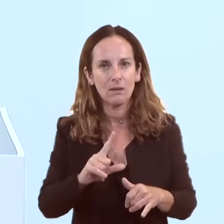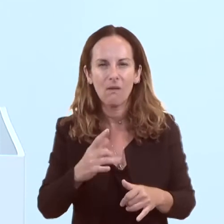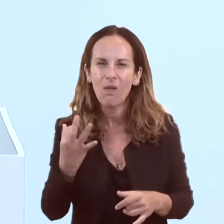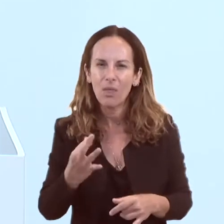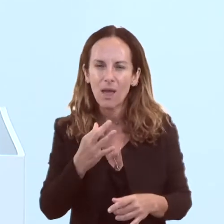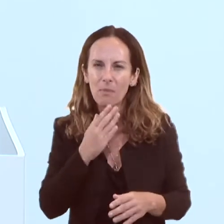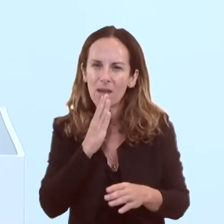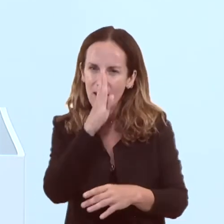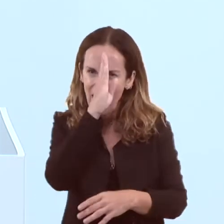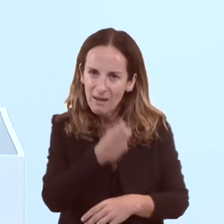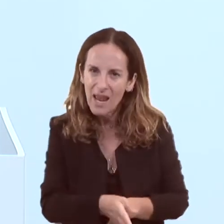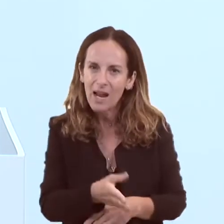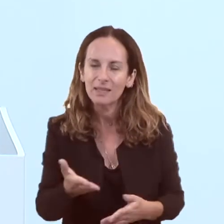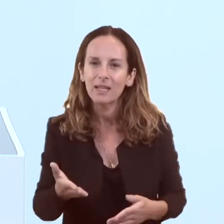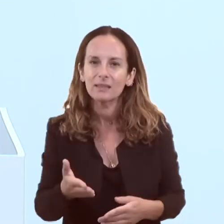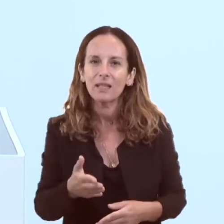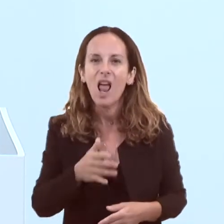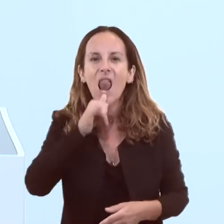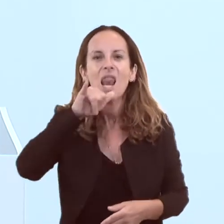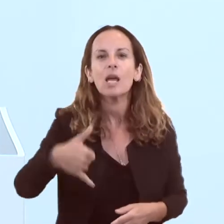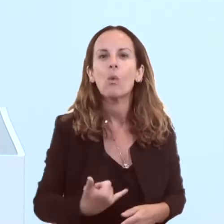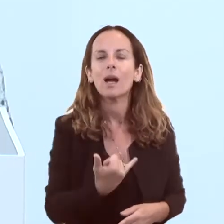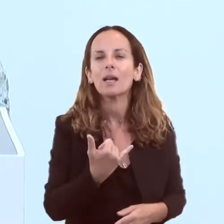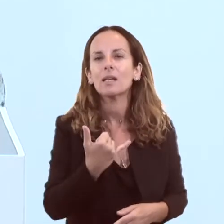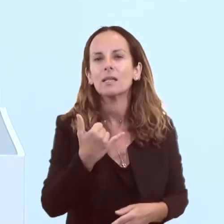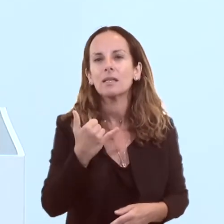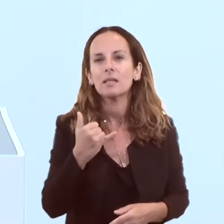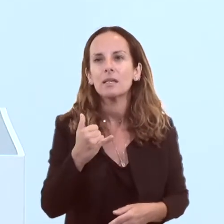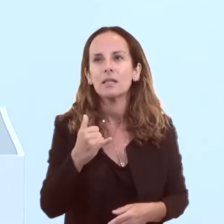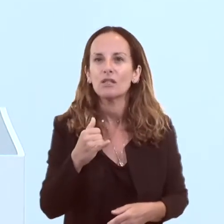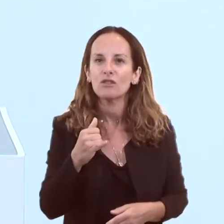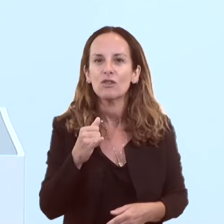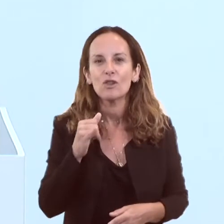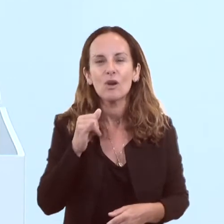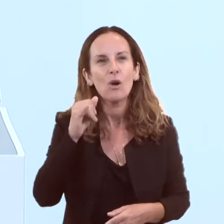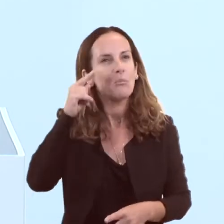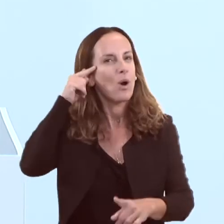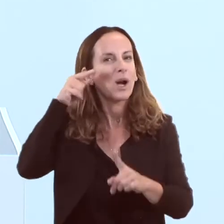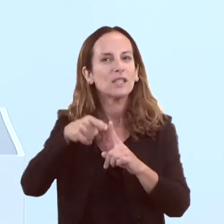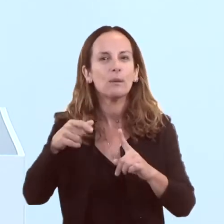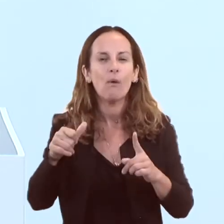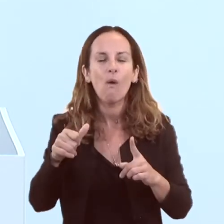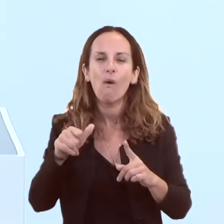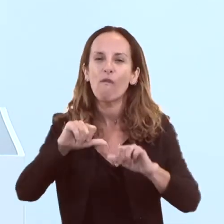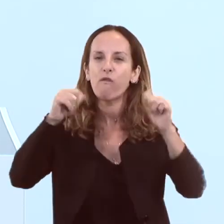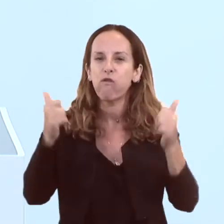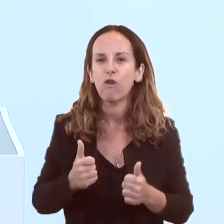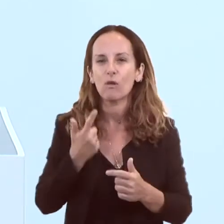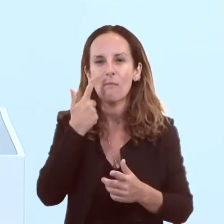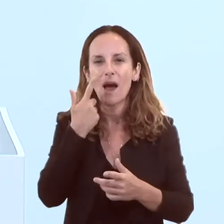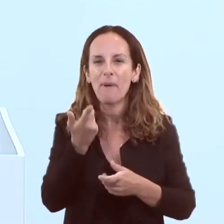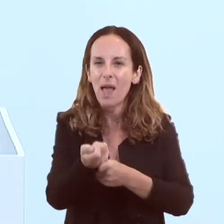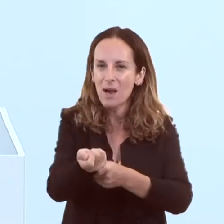el lenguaje o que el lenguaje sea exclusivamente fórmula mercantil fórmula propagandística